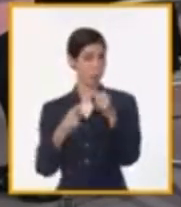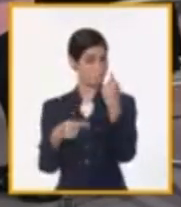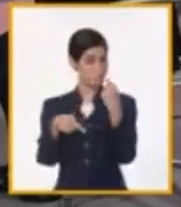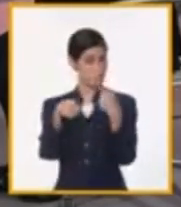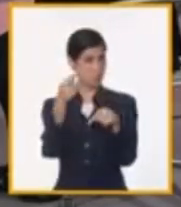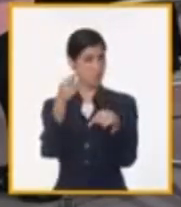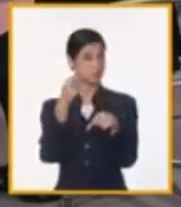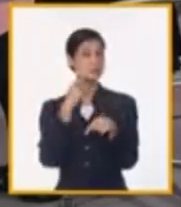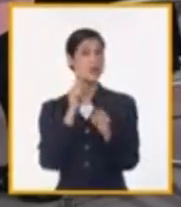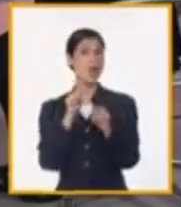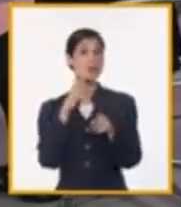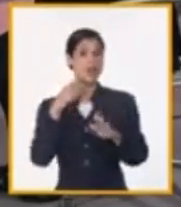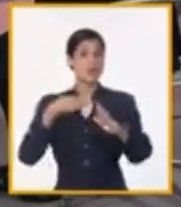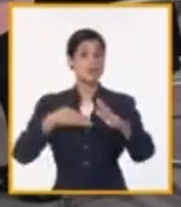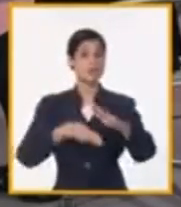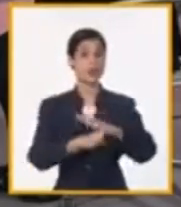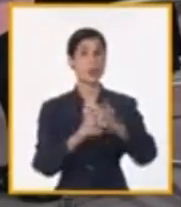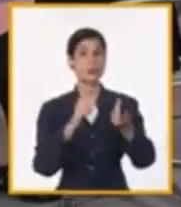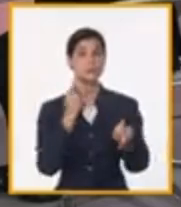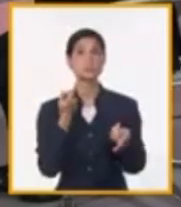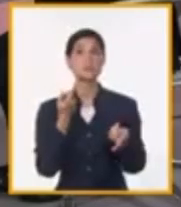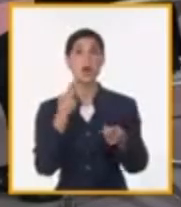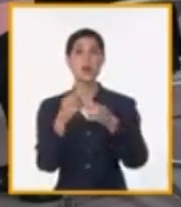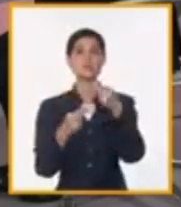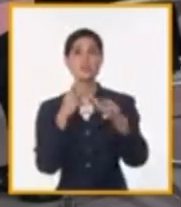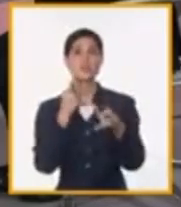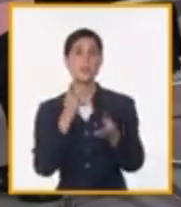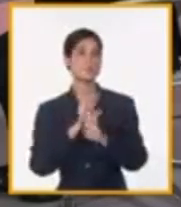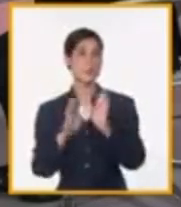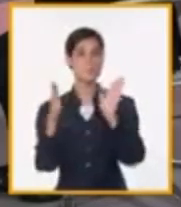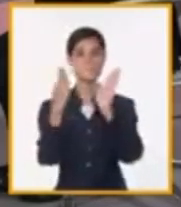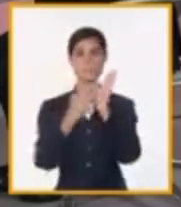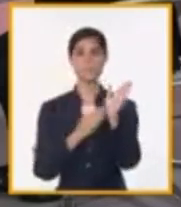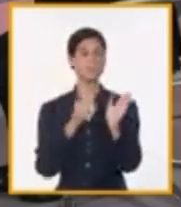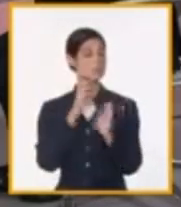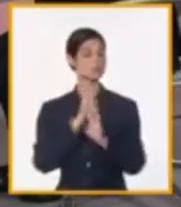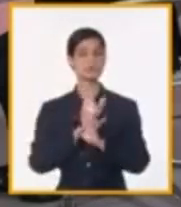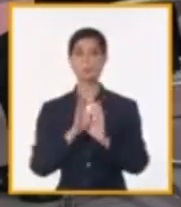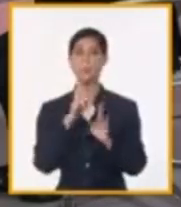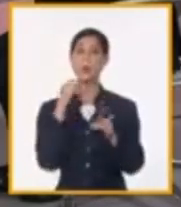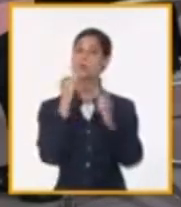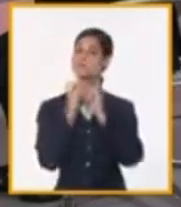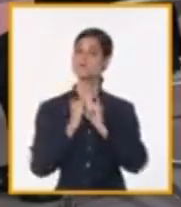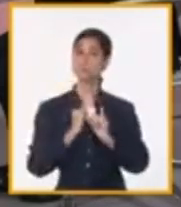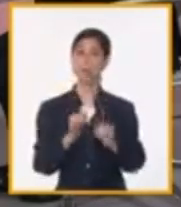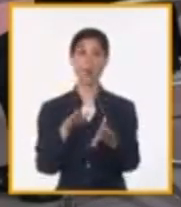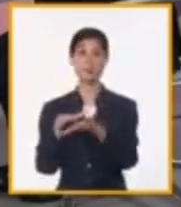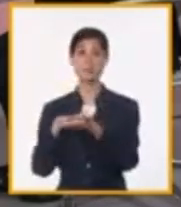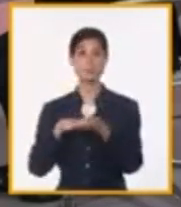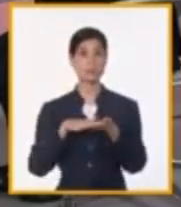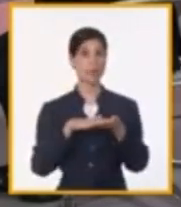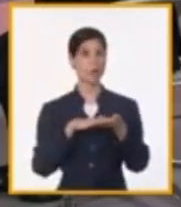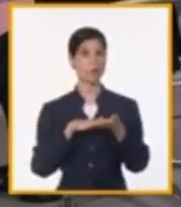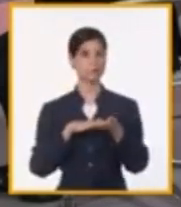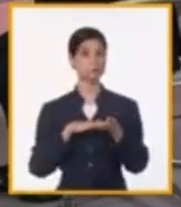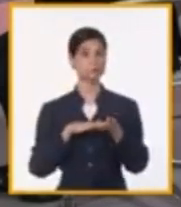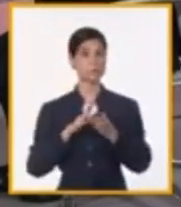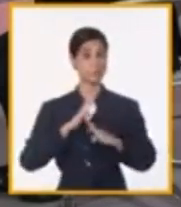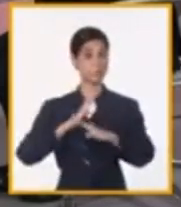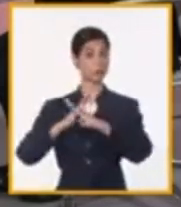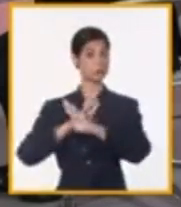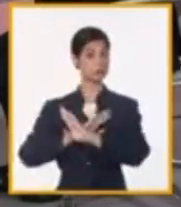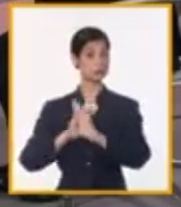para que durante 3 meses no sé cuánto tiempo 45 días no pueden reportar porque cada vez que